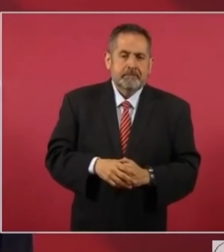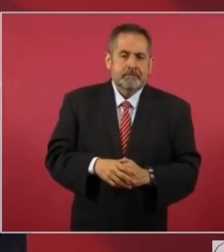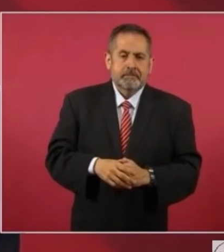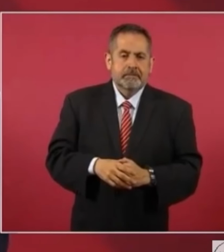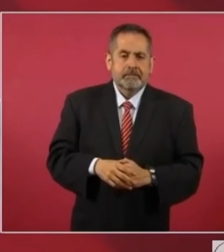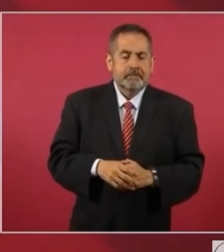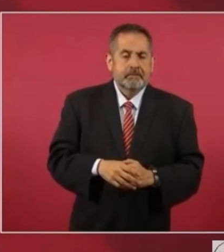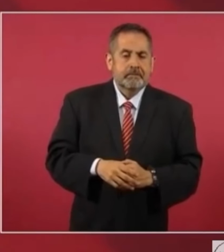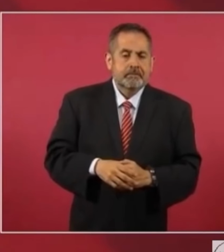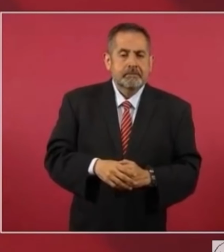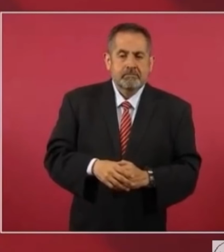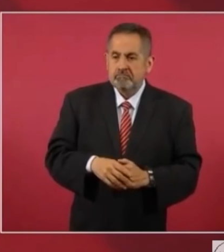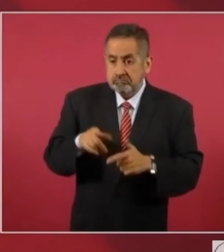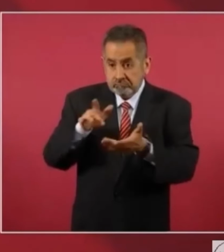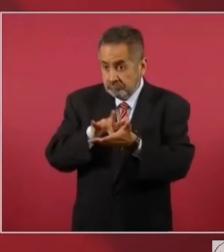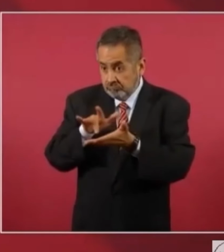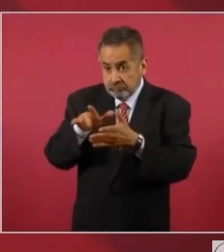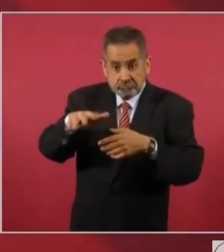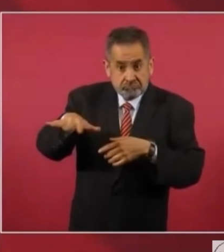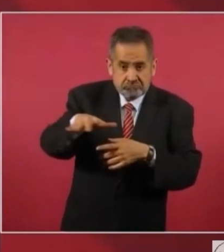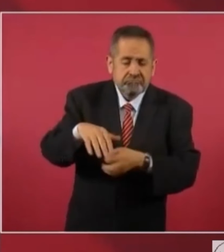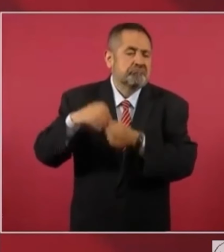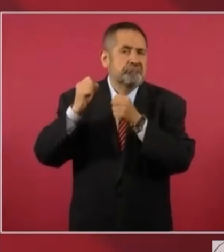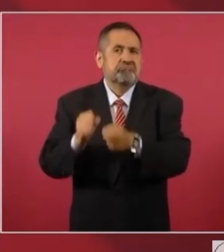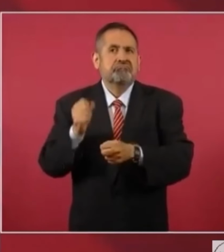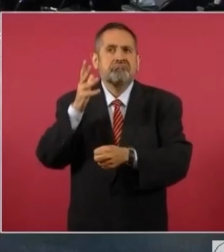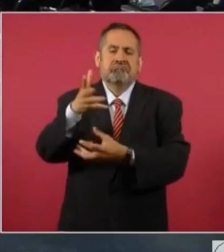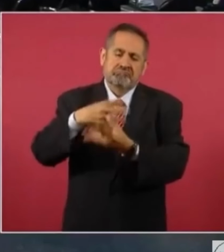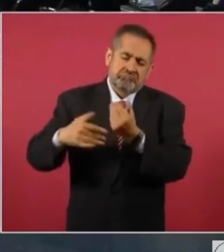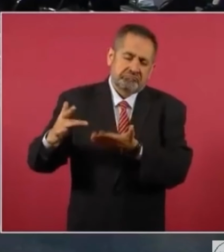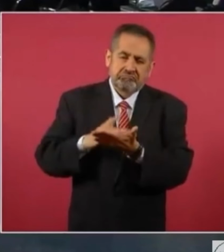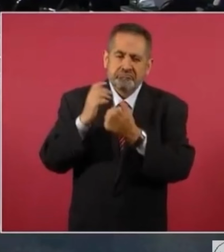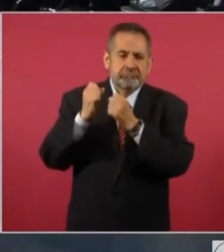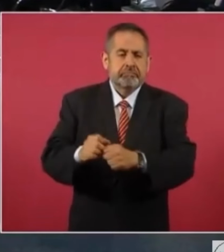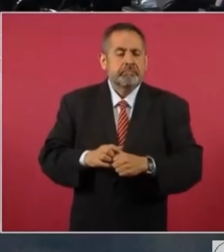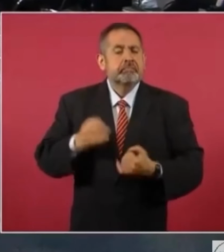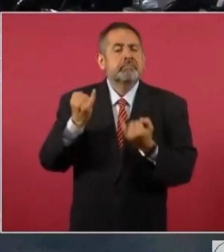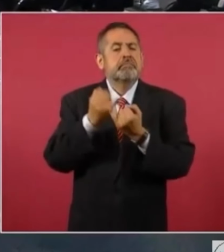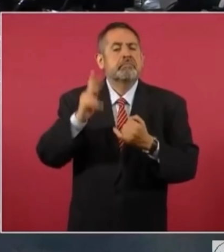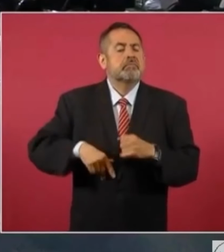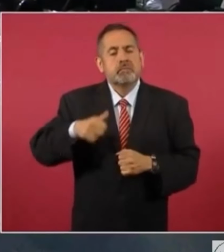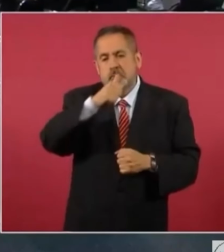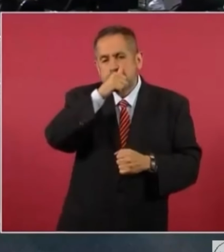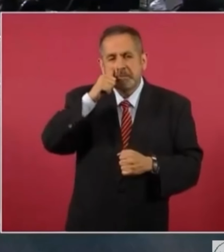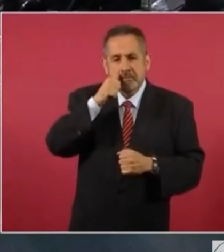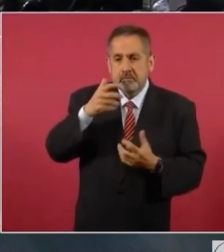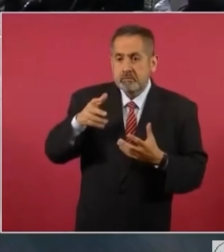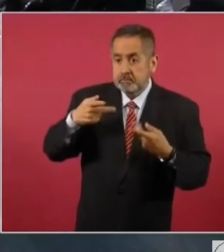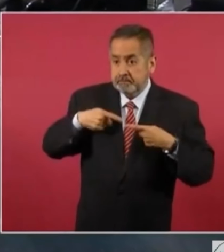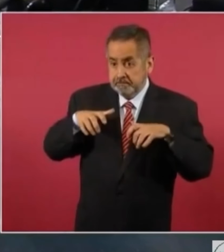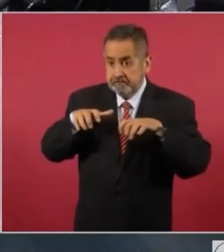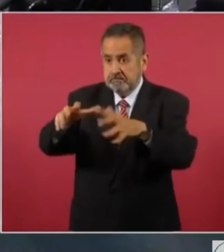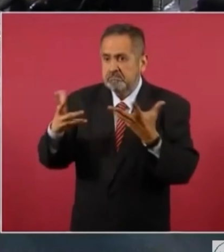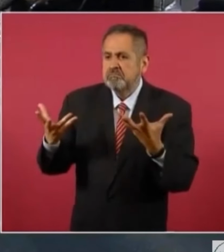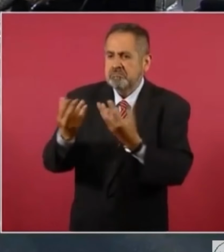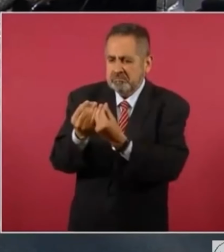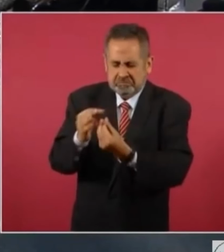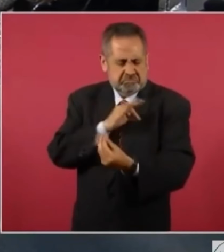va uno a lo seguro. Como decía Juárez, con el pueblo todo, sin el pueblo nada.